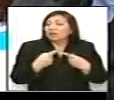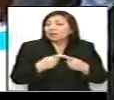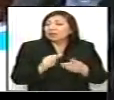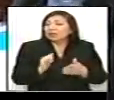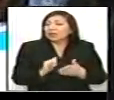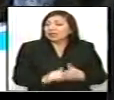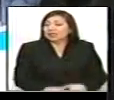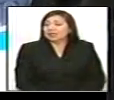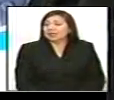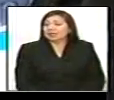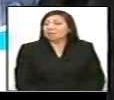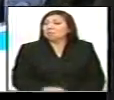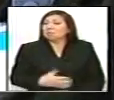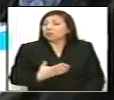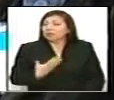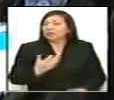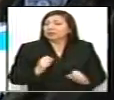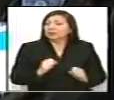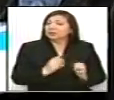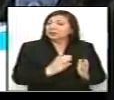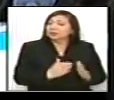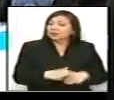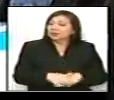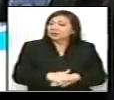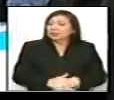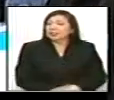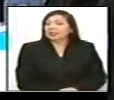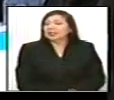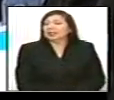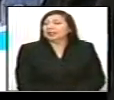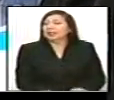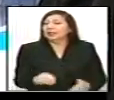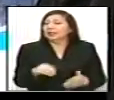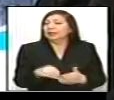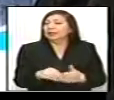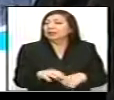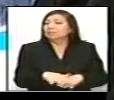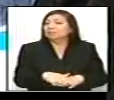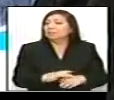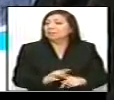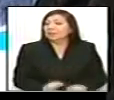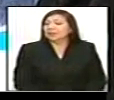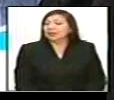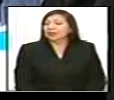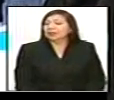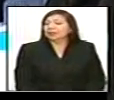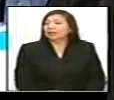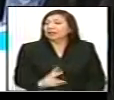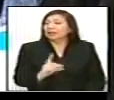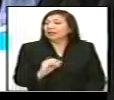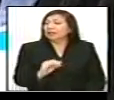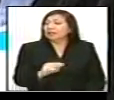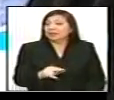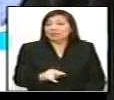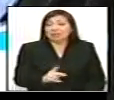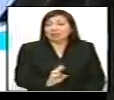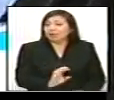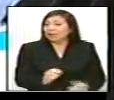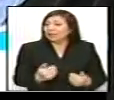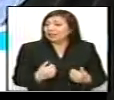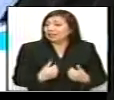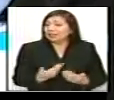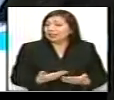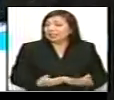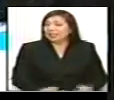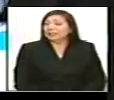informales que pueden organizarse y montar ellos mismos plantas. Ingemén no tiene catastro de estas